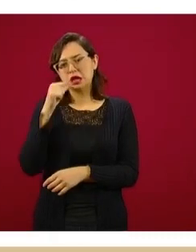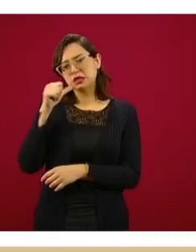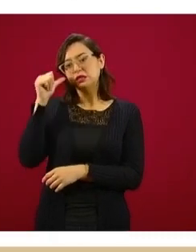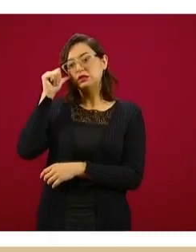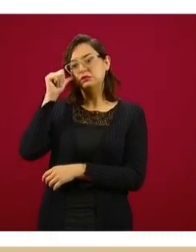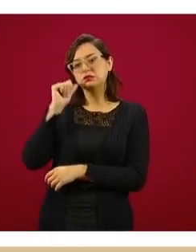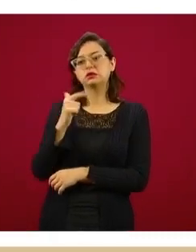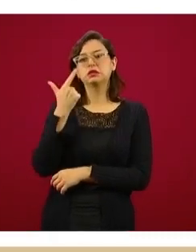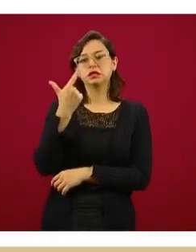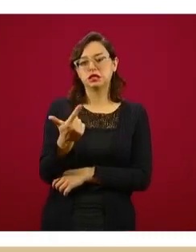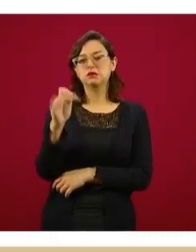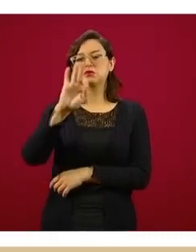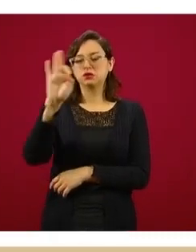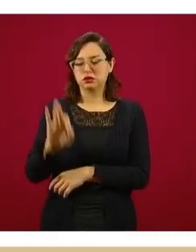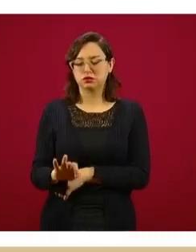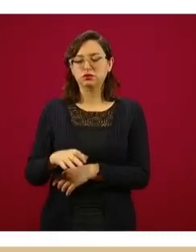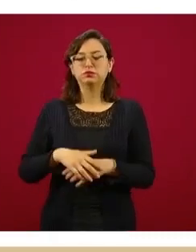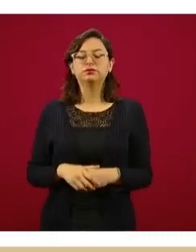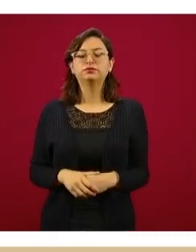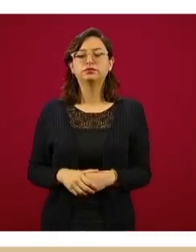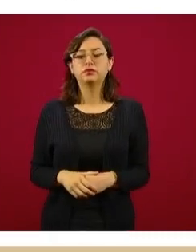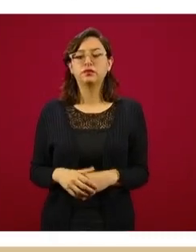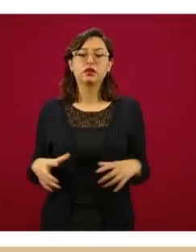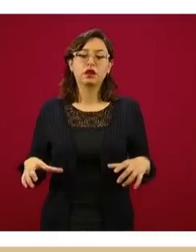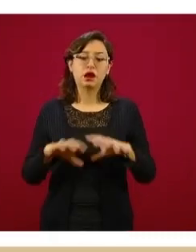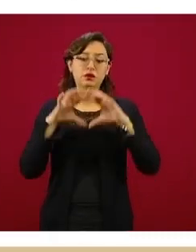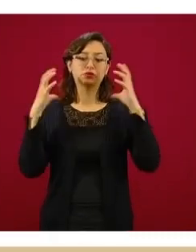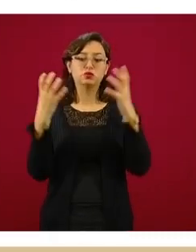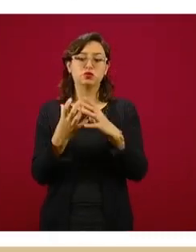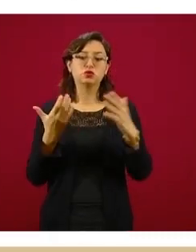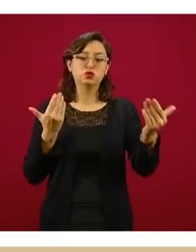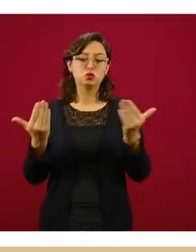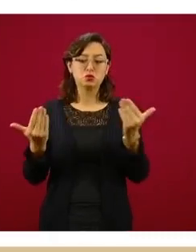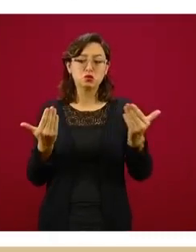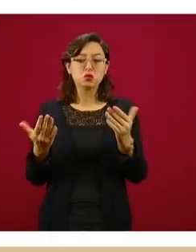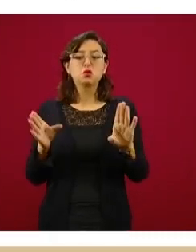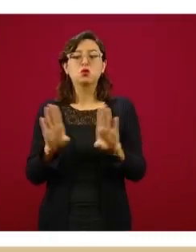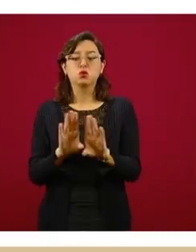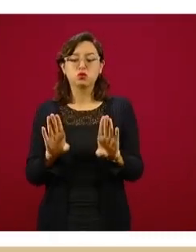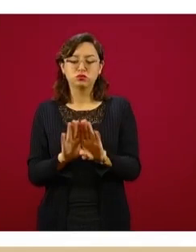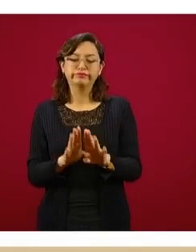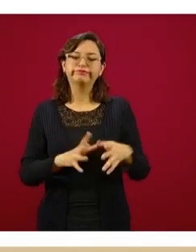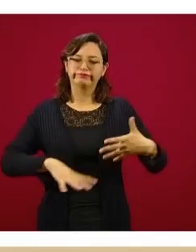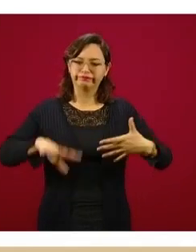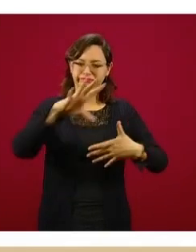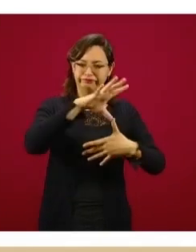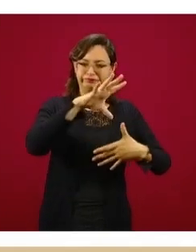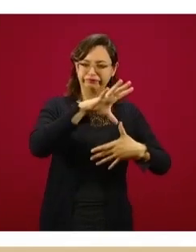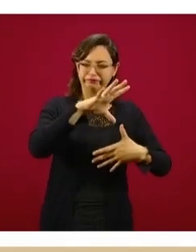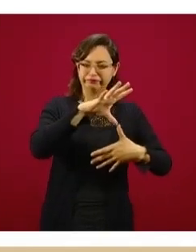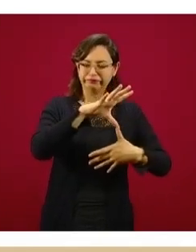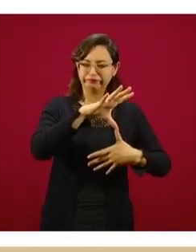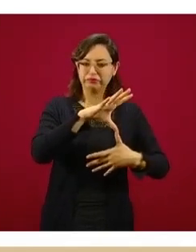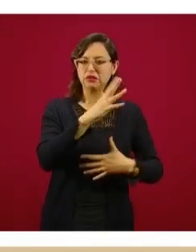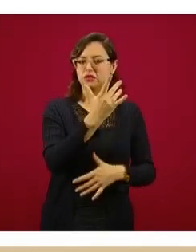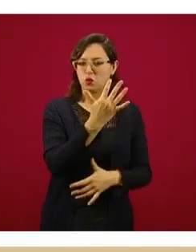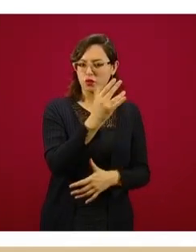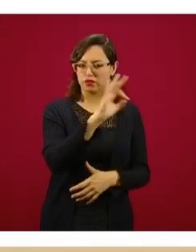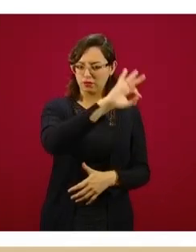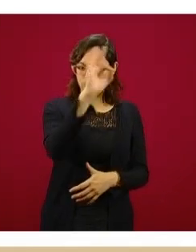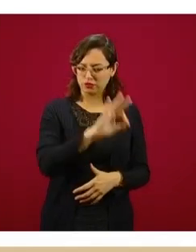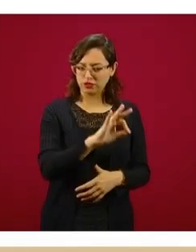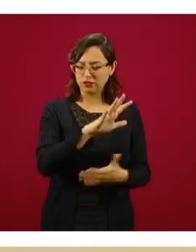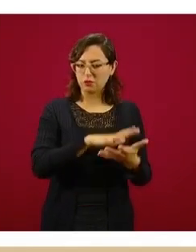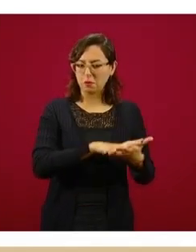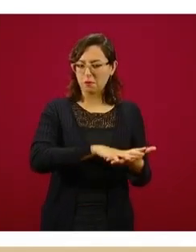de los casos detectados. La distribución en el mundo es claramente predominante en América, con más de 50% de los casos,